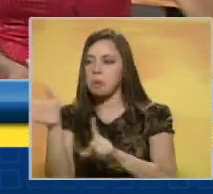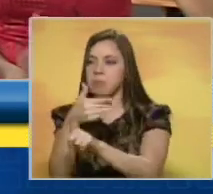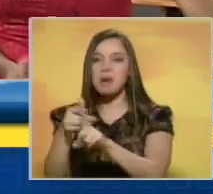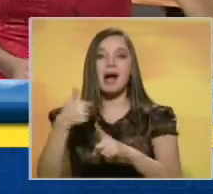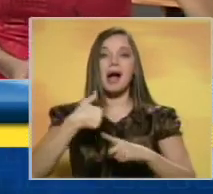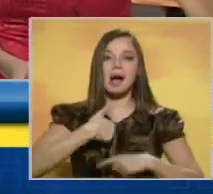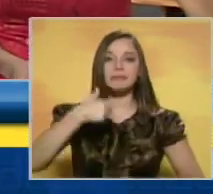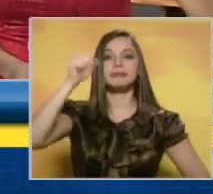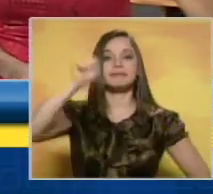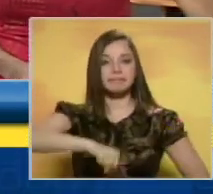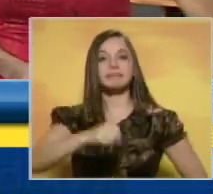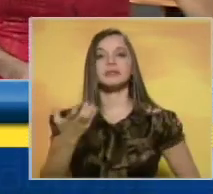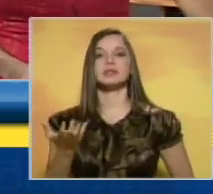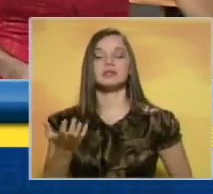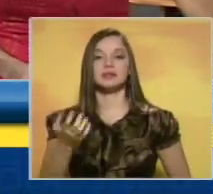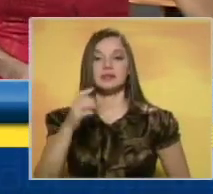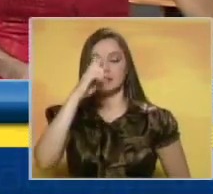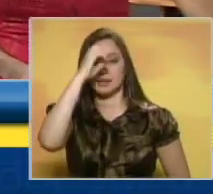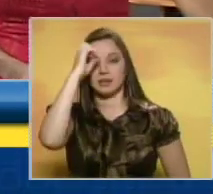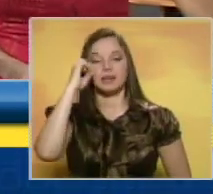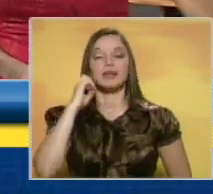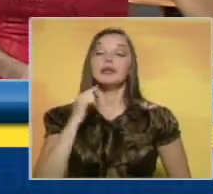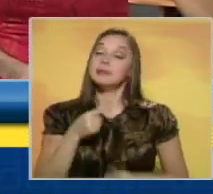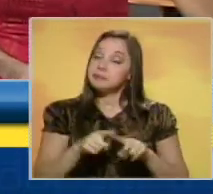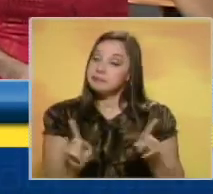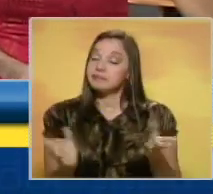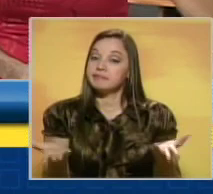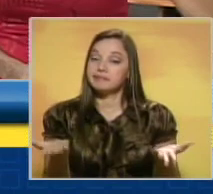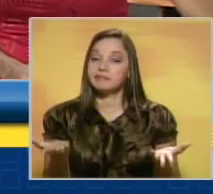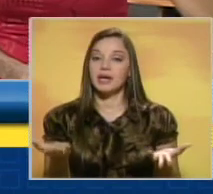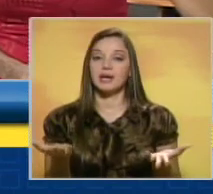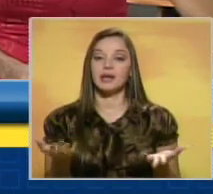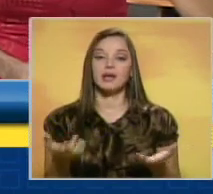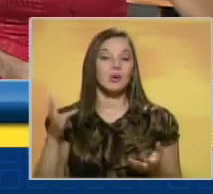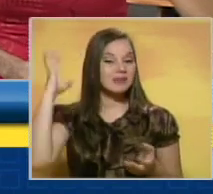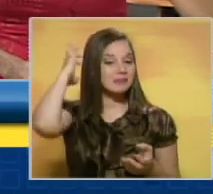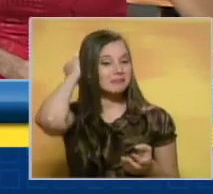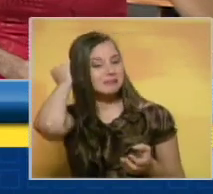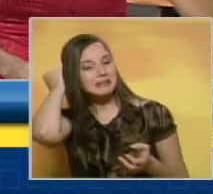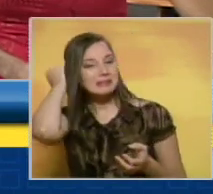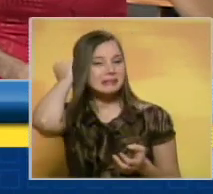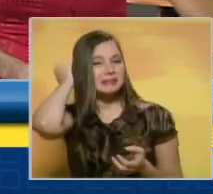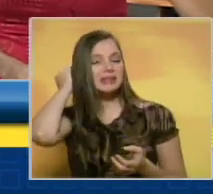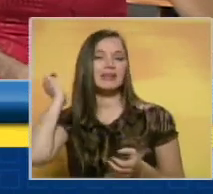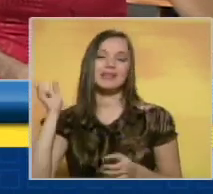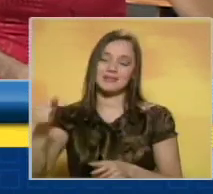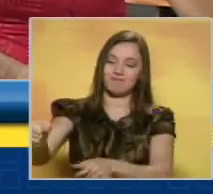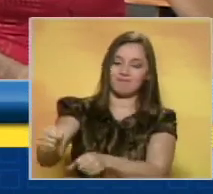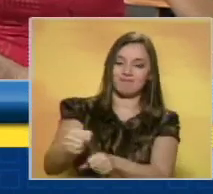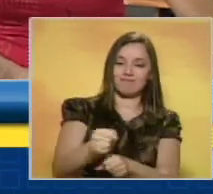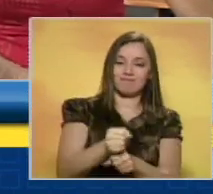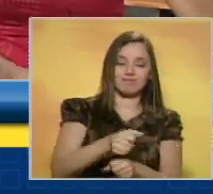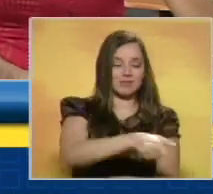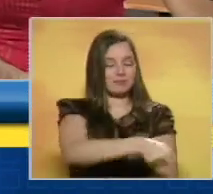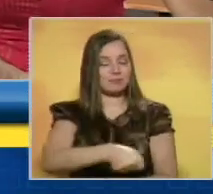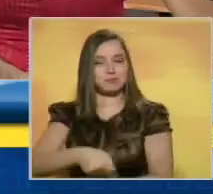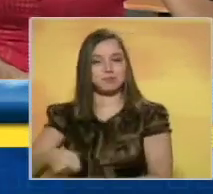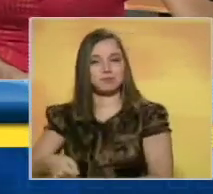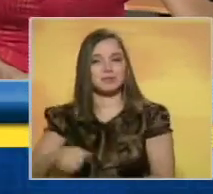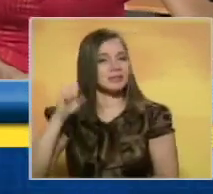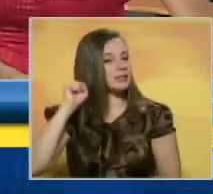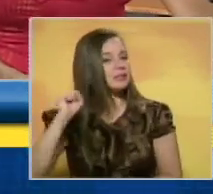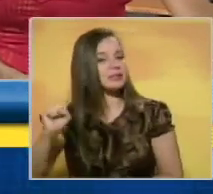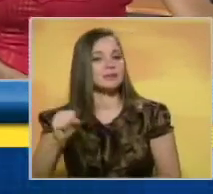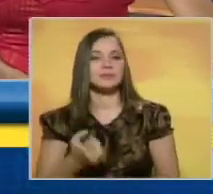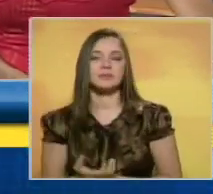¿no? Porque él consideraba al perro, bueno. Pero me ala los cabellos, me coleteaba por la casa de los cabellos. Y